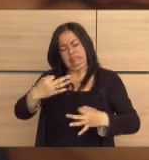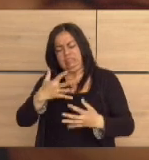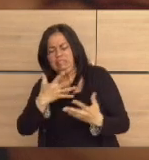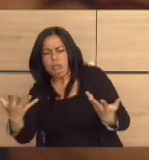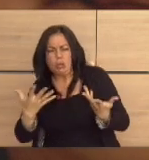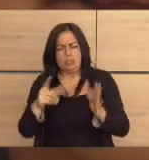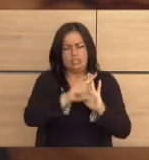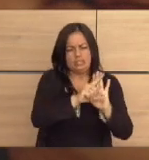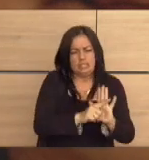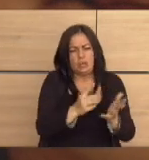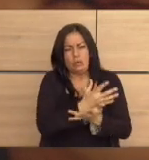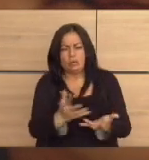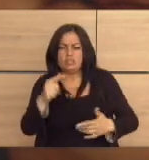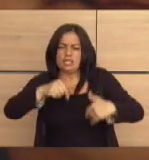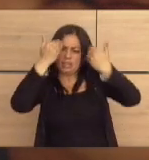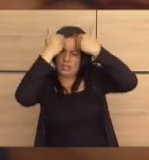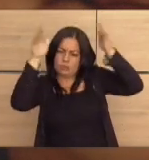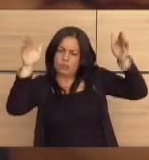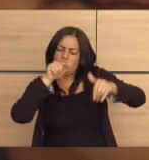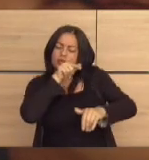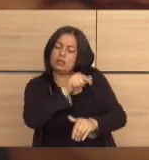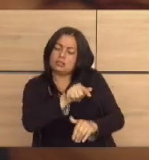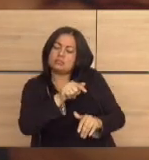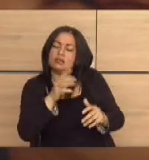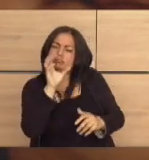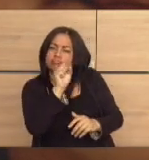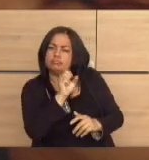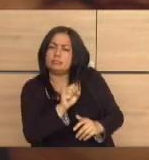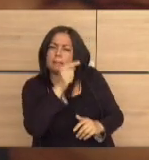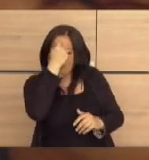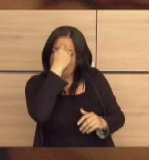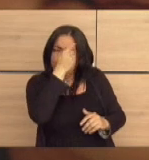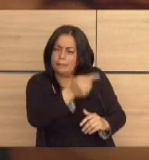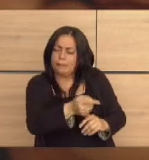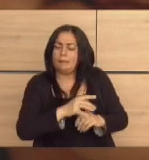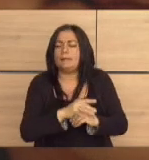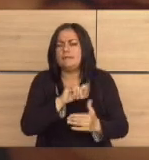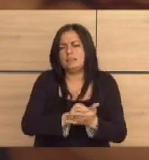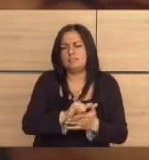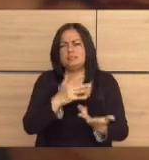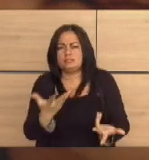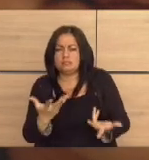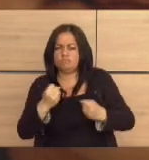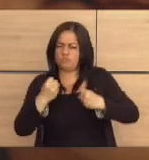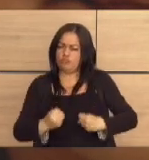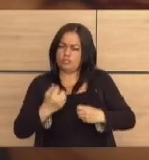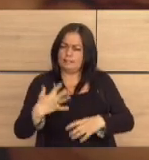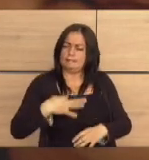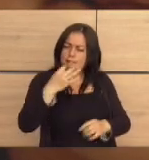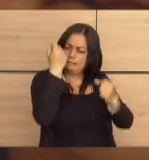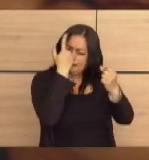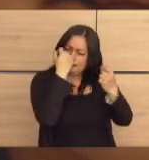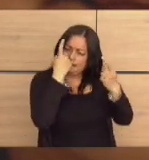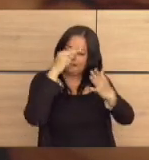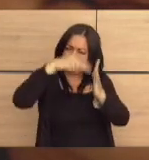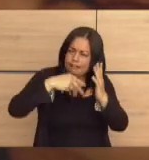de la justicia, en nuestro andamiaje democrático, que nos da para pensar que enfrentan pues fuertes dilemas éticos para entender y